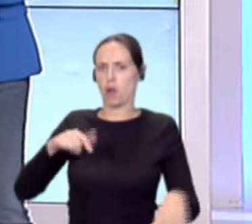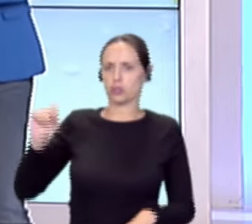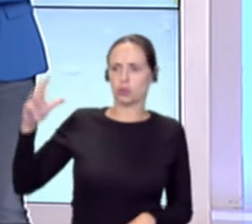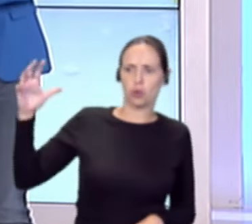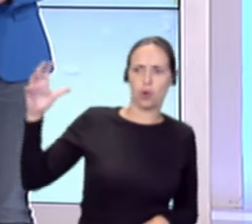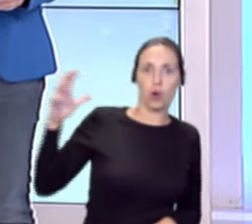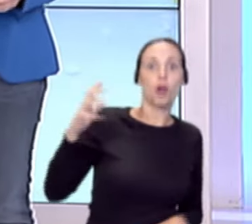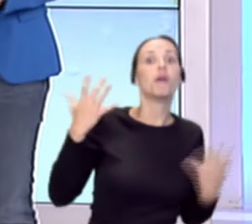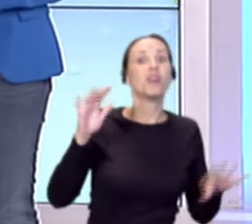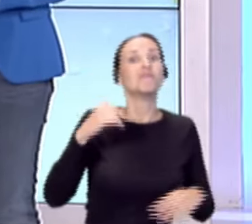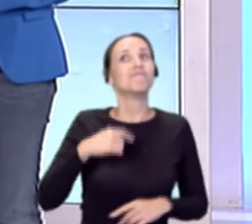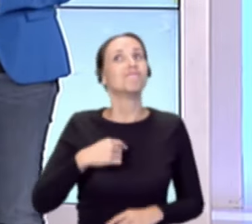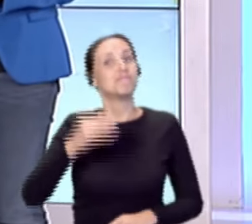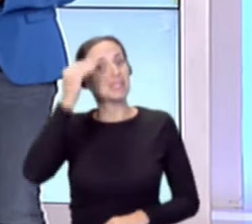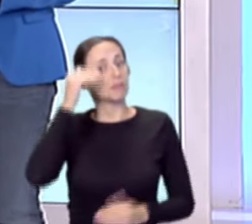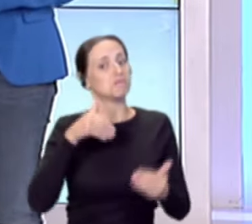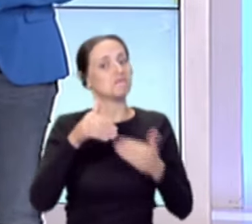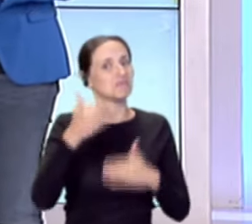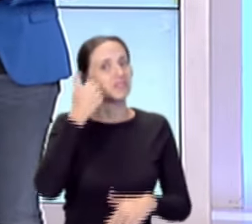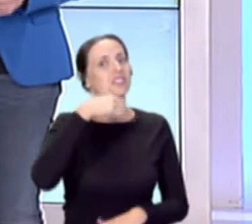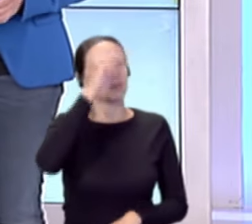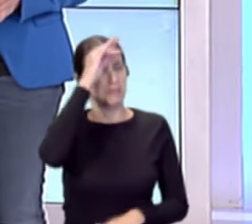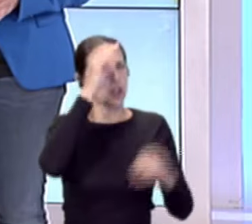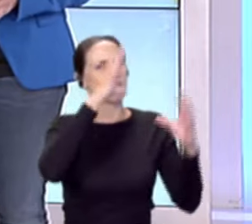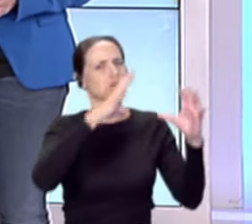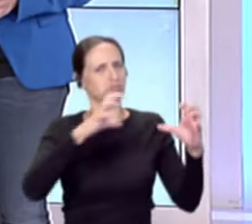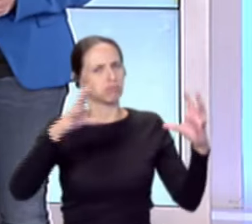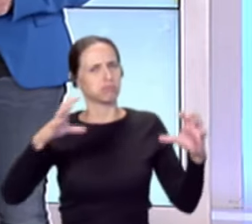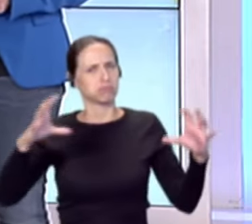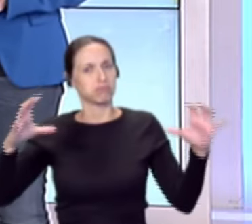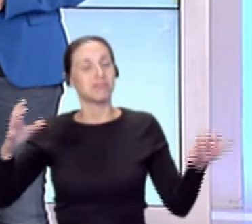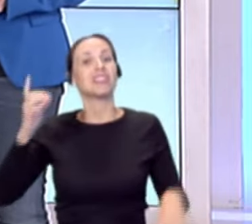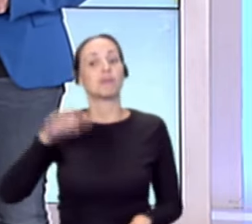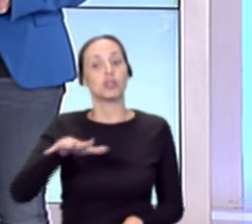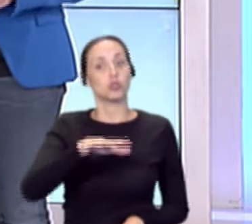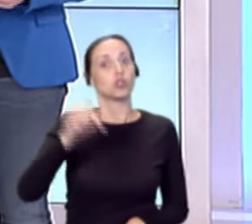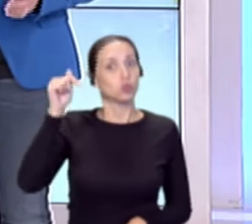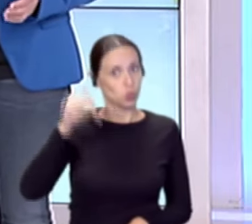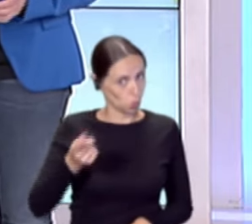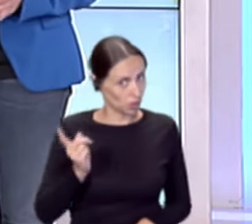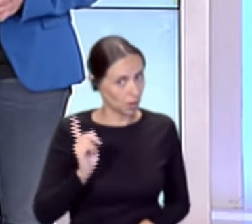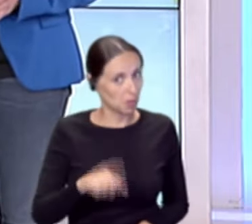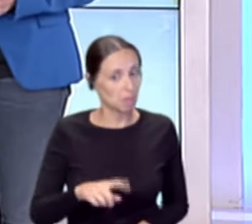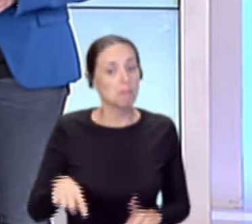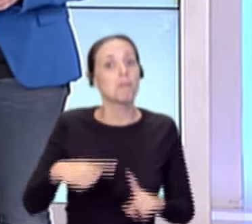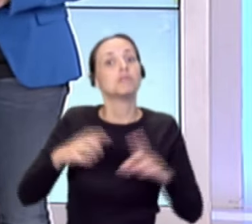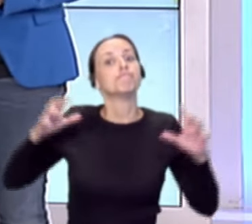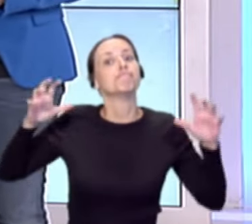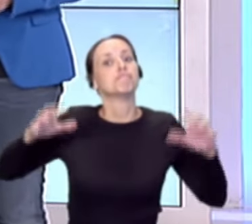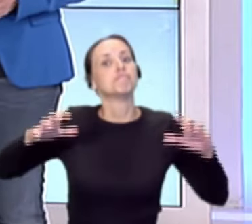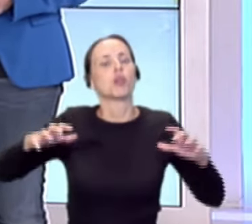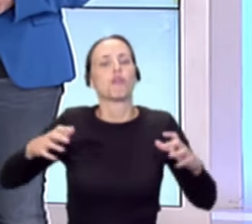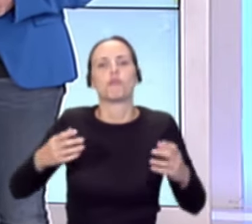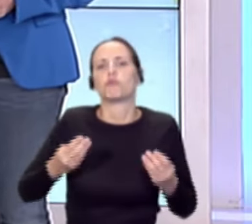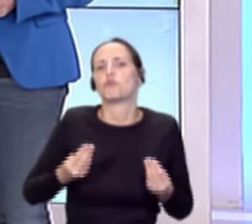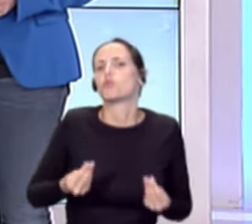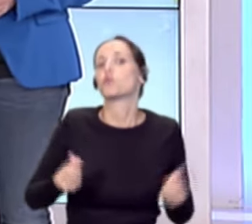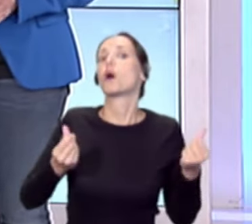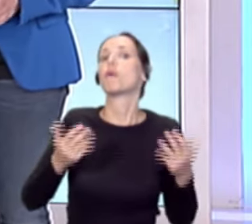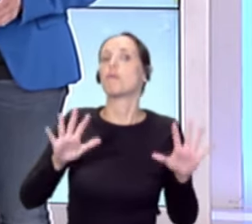nubosidad, nubosidad abundante todo el fin de semana, también en la vertiente sur de las islas y precipitaciones de carácter débil, pero que pueden